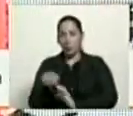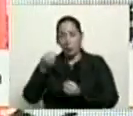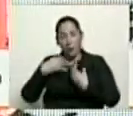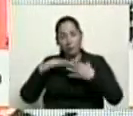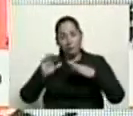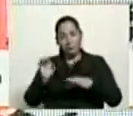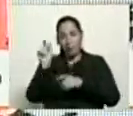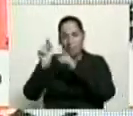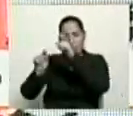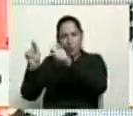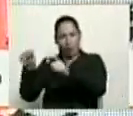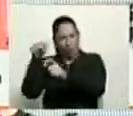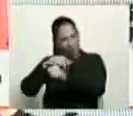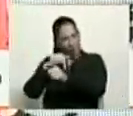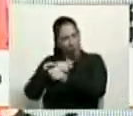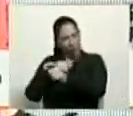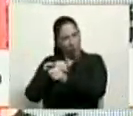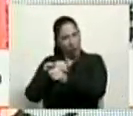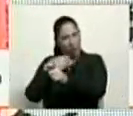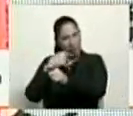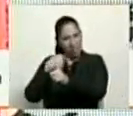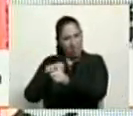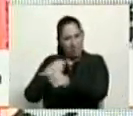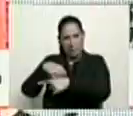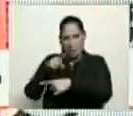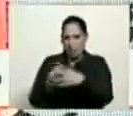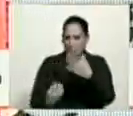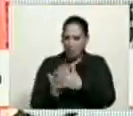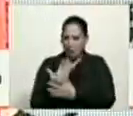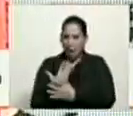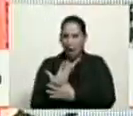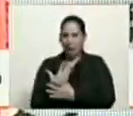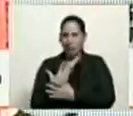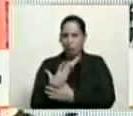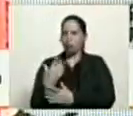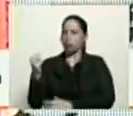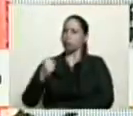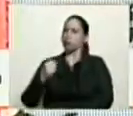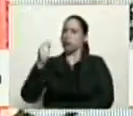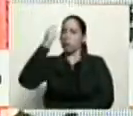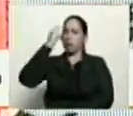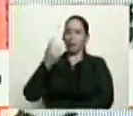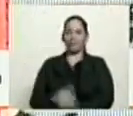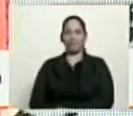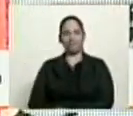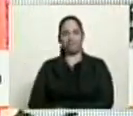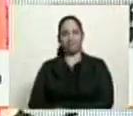esa gente hoy nos dice que el primero de mayo, ese sí es el día.